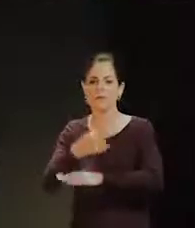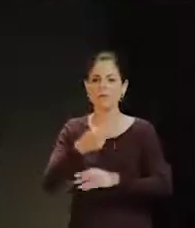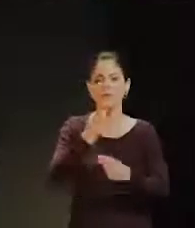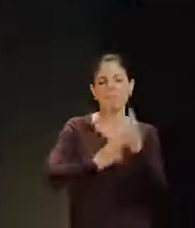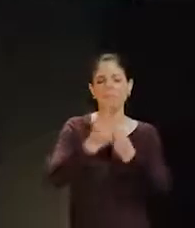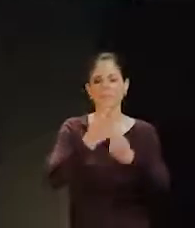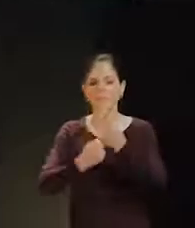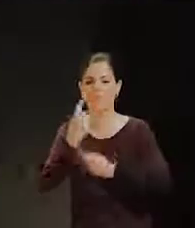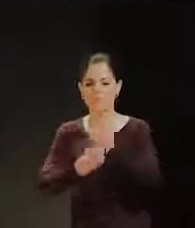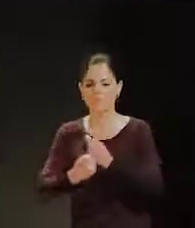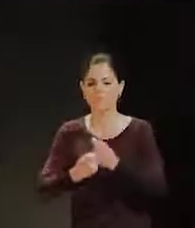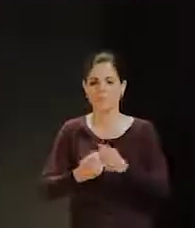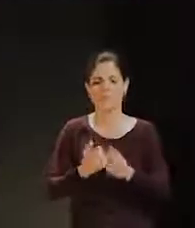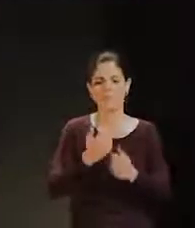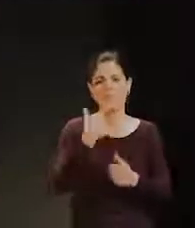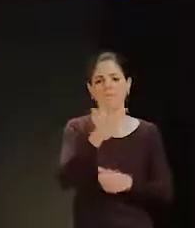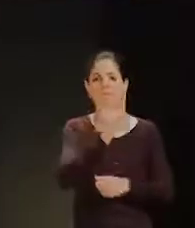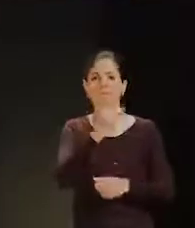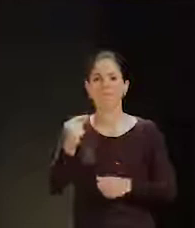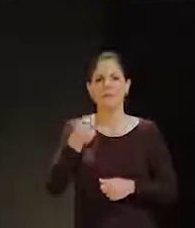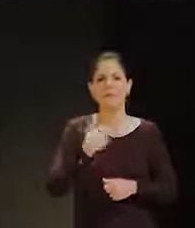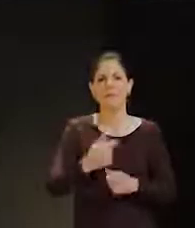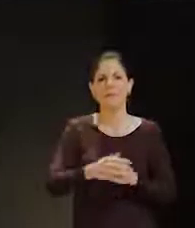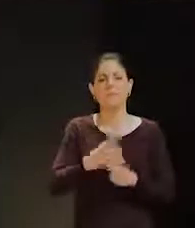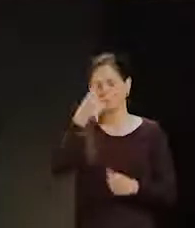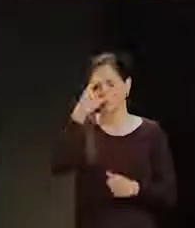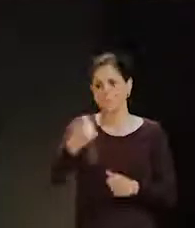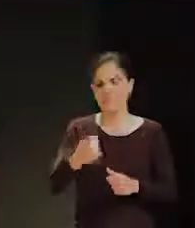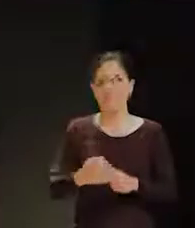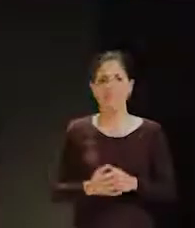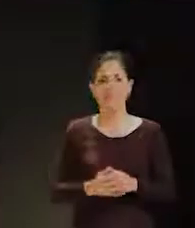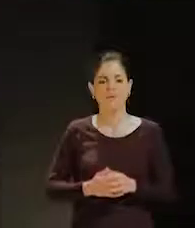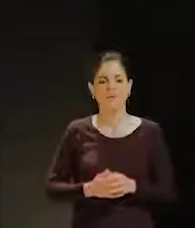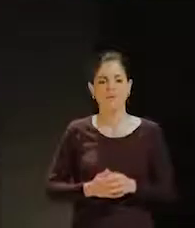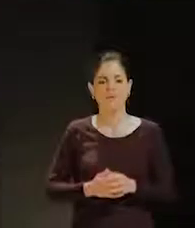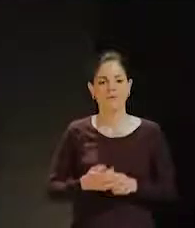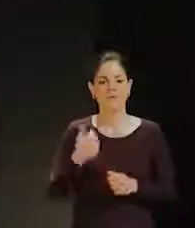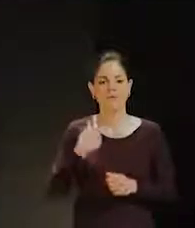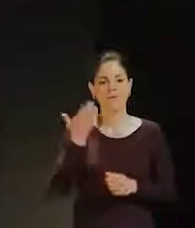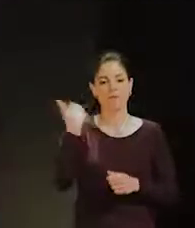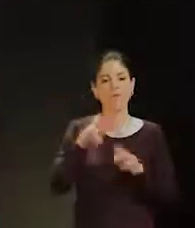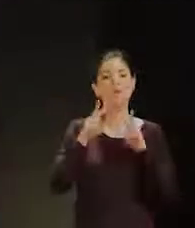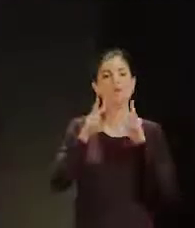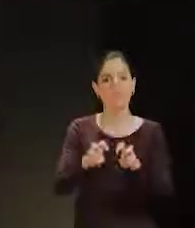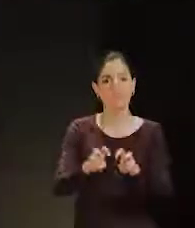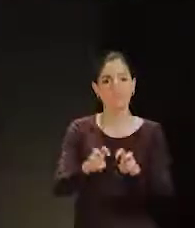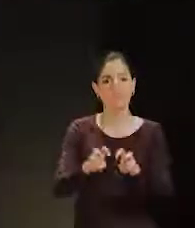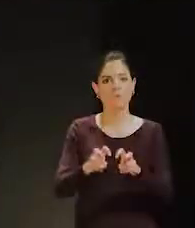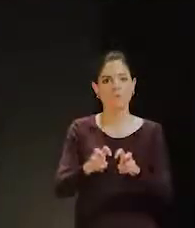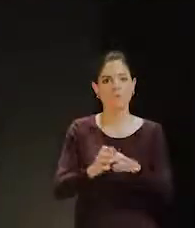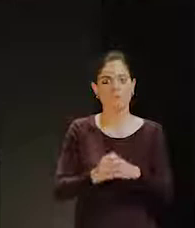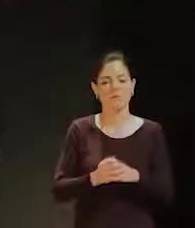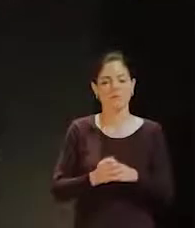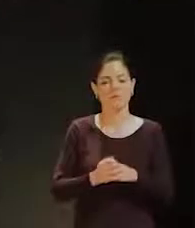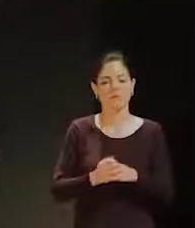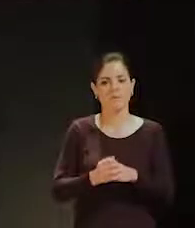que de 100 me aprueban 2. Entonces yo pienso, yo me